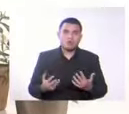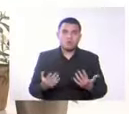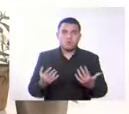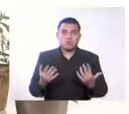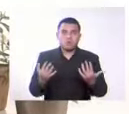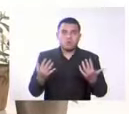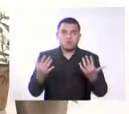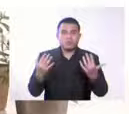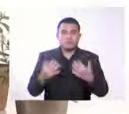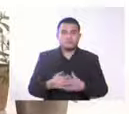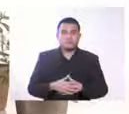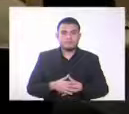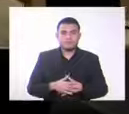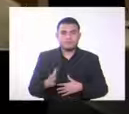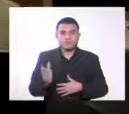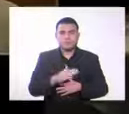petróleo.